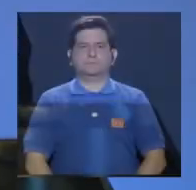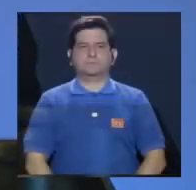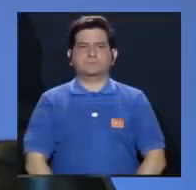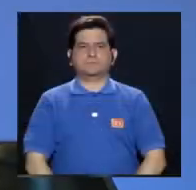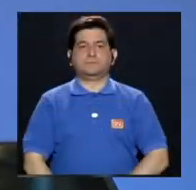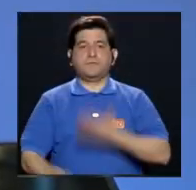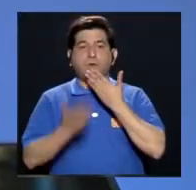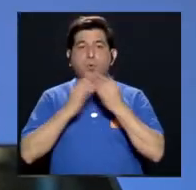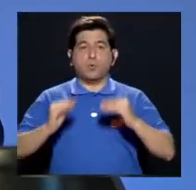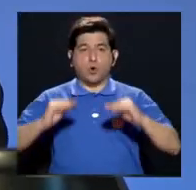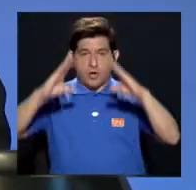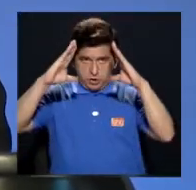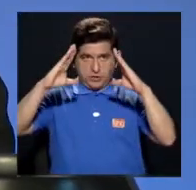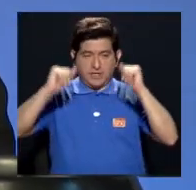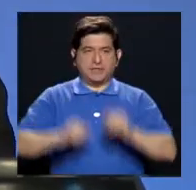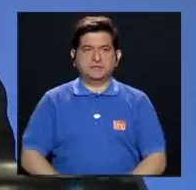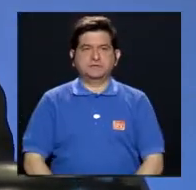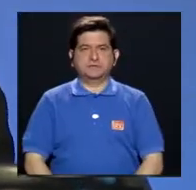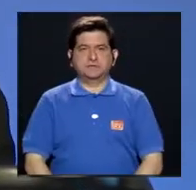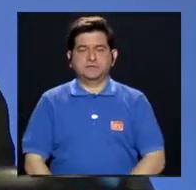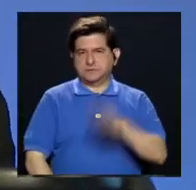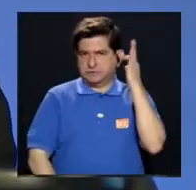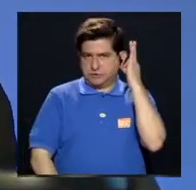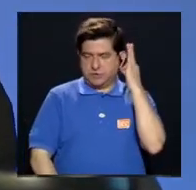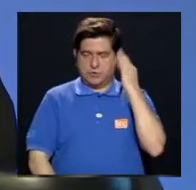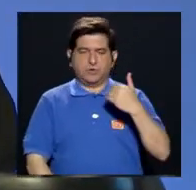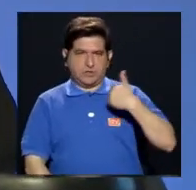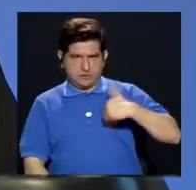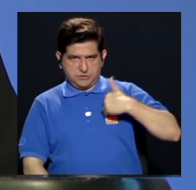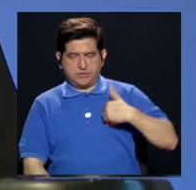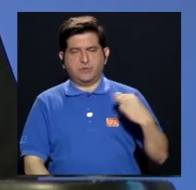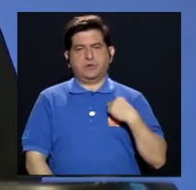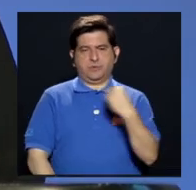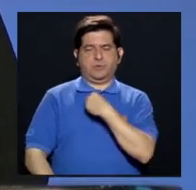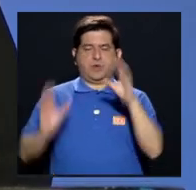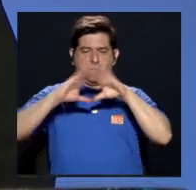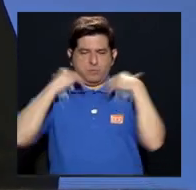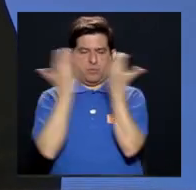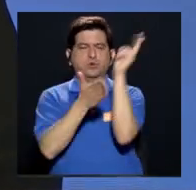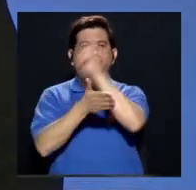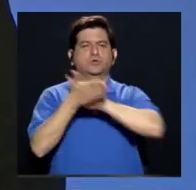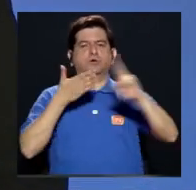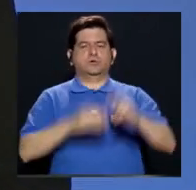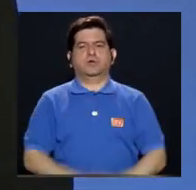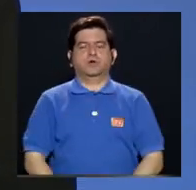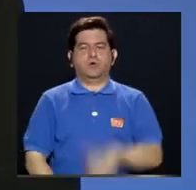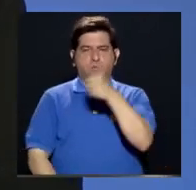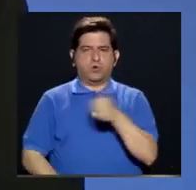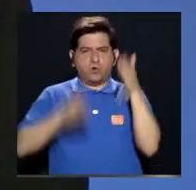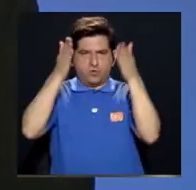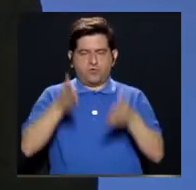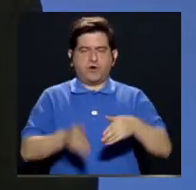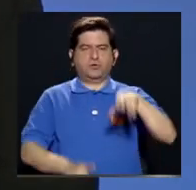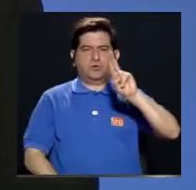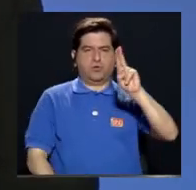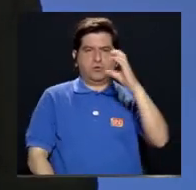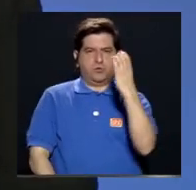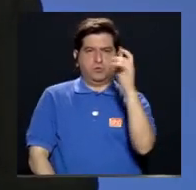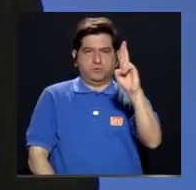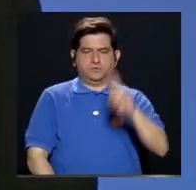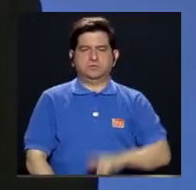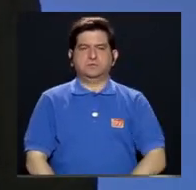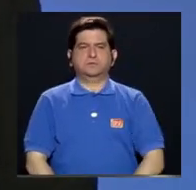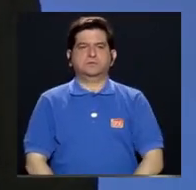Muy buenos días, señores y señoras miembros del Consejo Universitario, señor rector de la Universidad de Costa